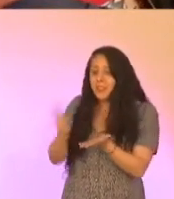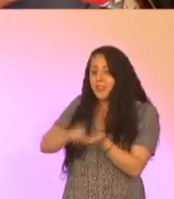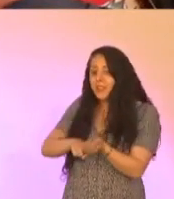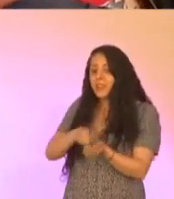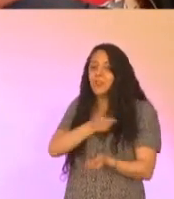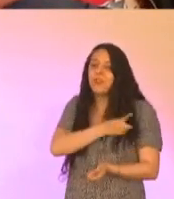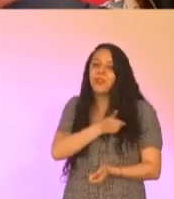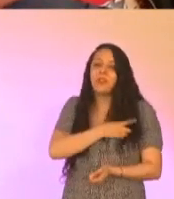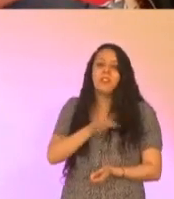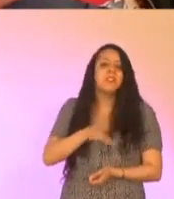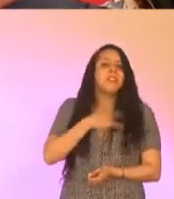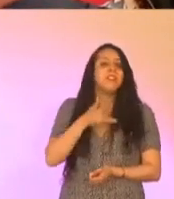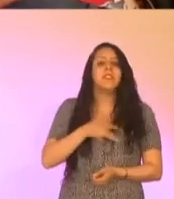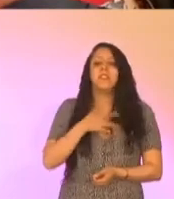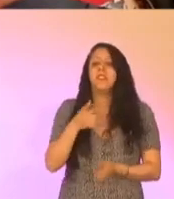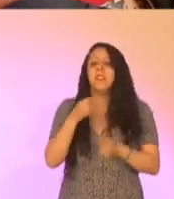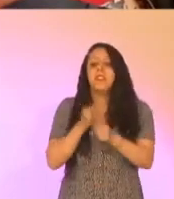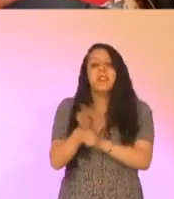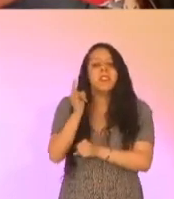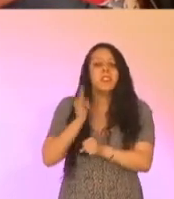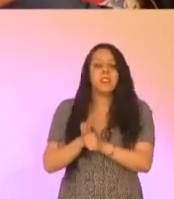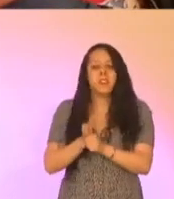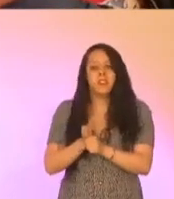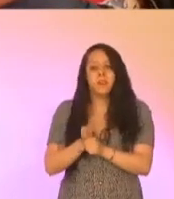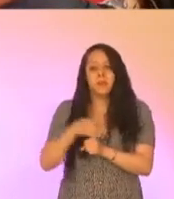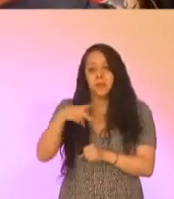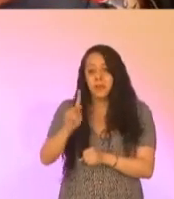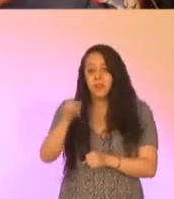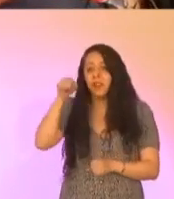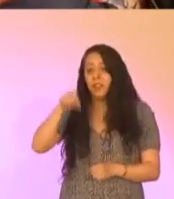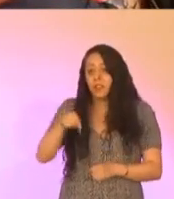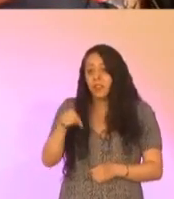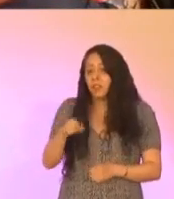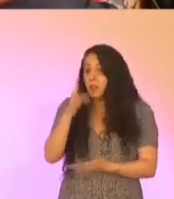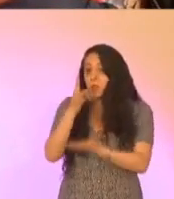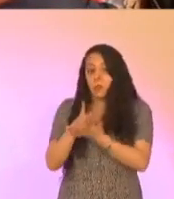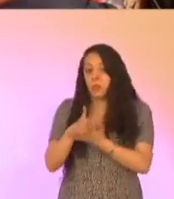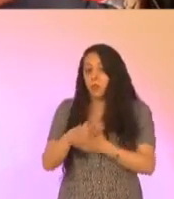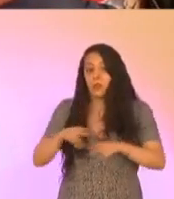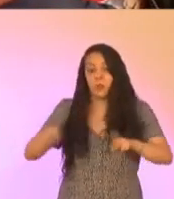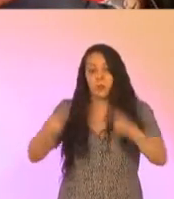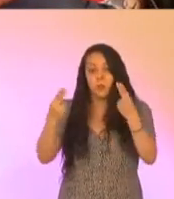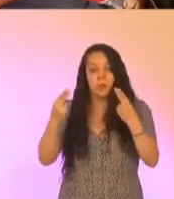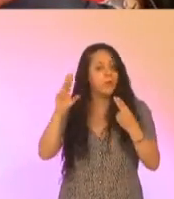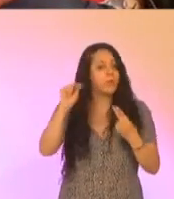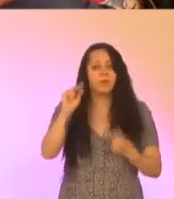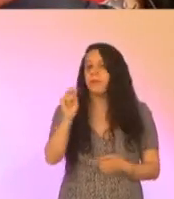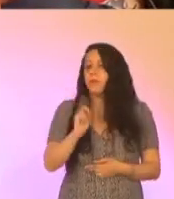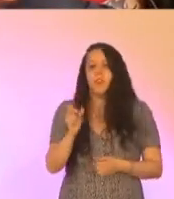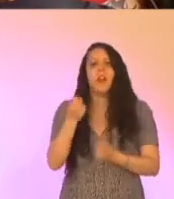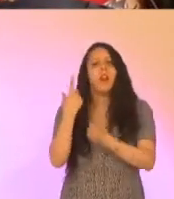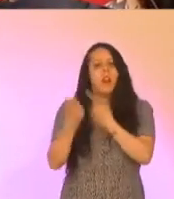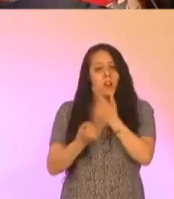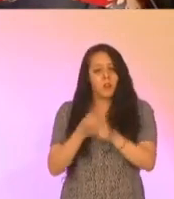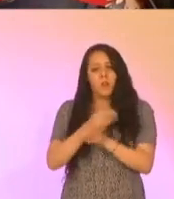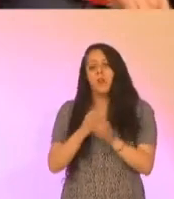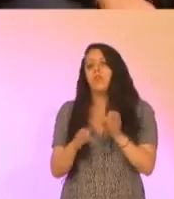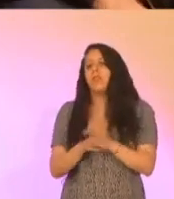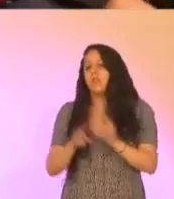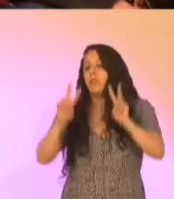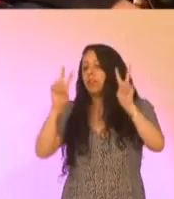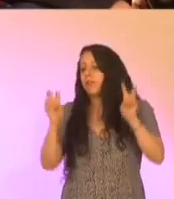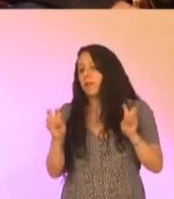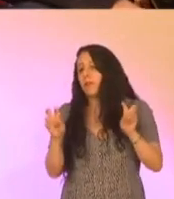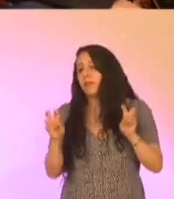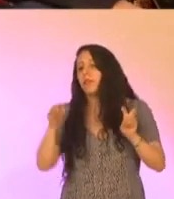dentro de este libro que también tiene textos muy fuertes como el que mencionaba a víctor de diego durán que habla de una enfermera y cómo se